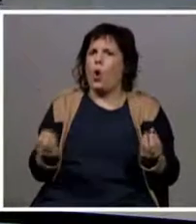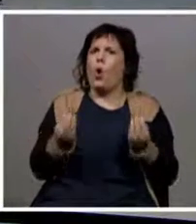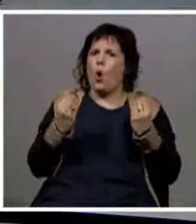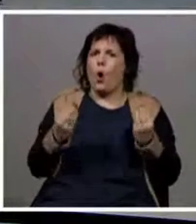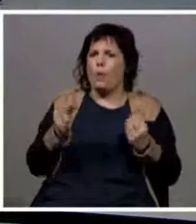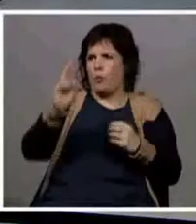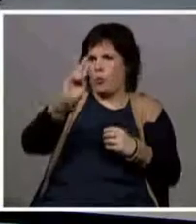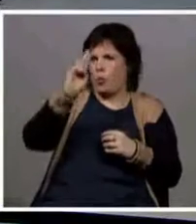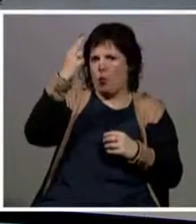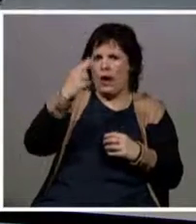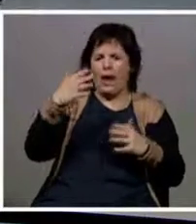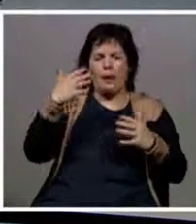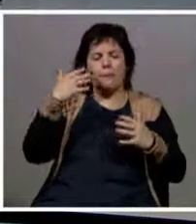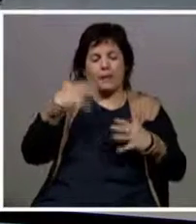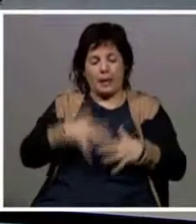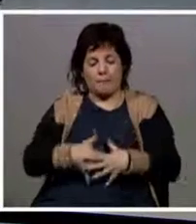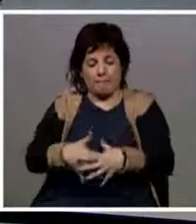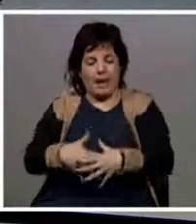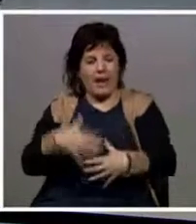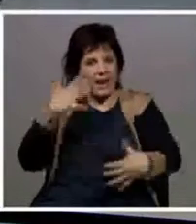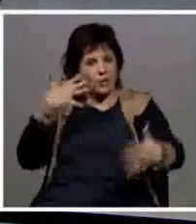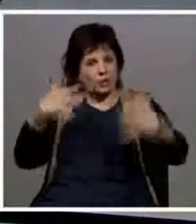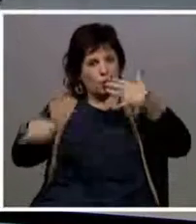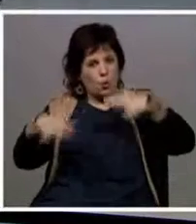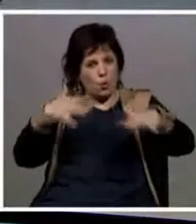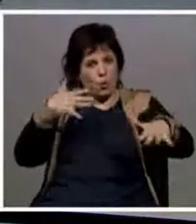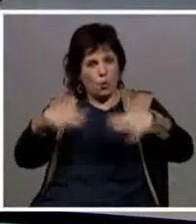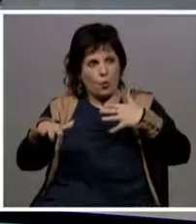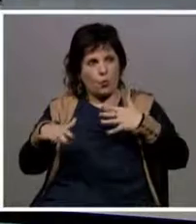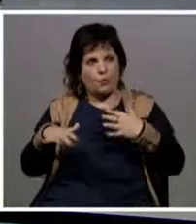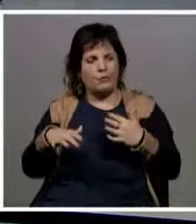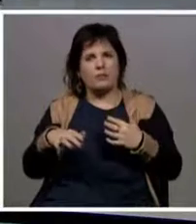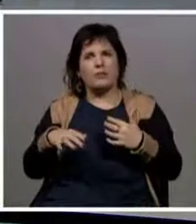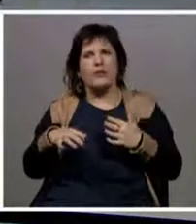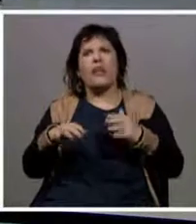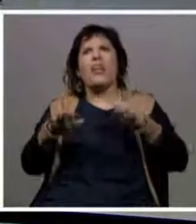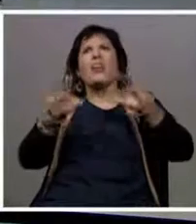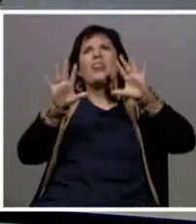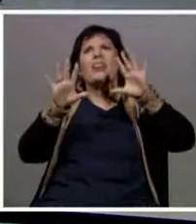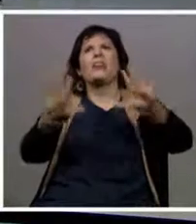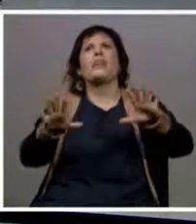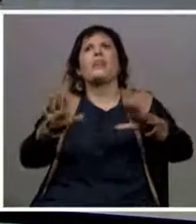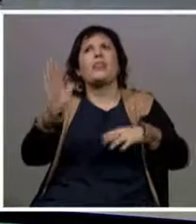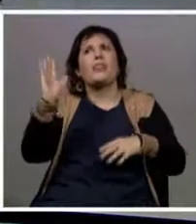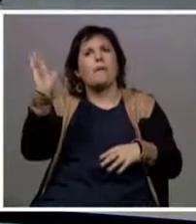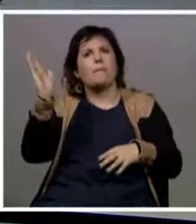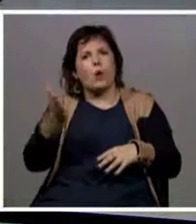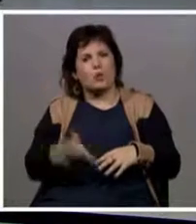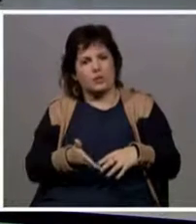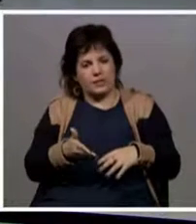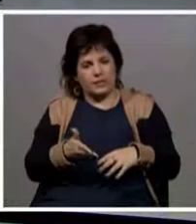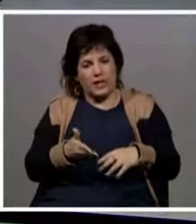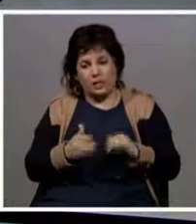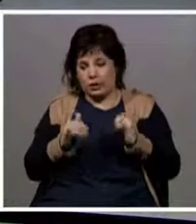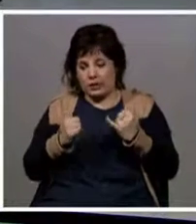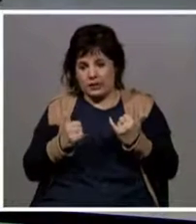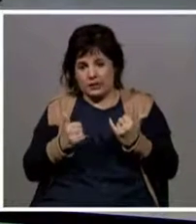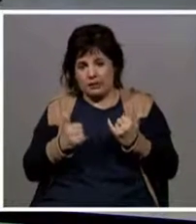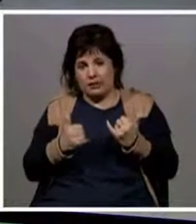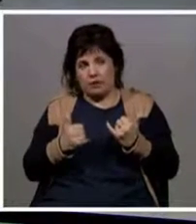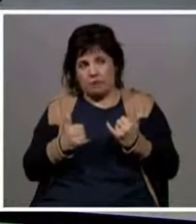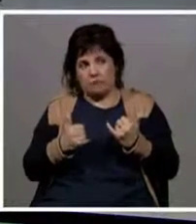país el embarazo en adolescentes y estamos hablando de 10 por ciento de las madres que tienen hijos en